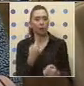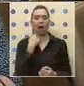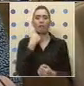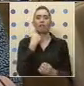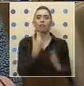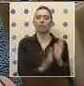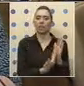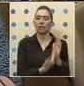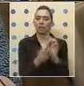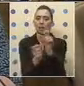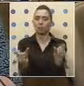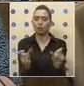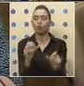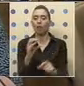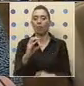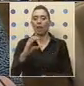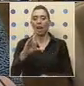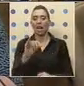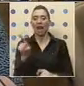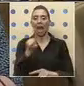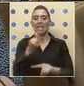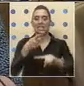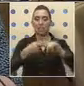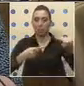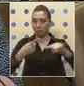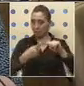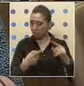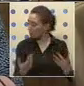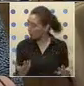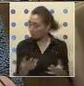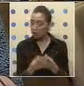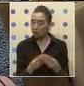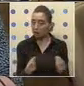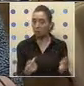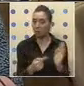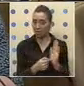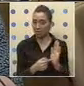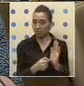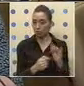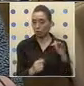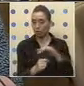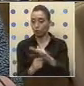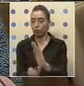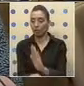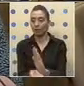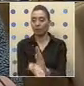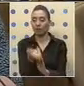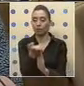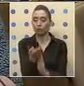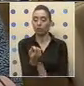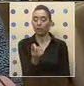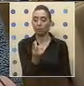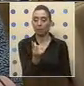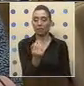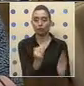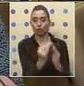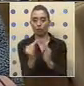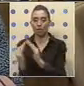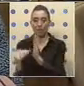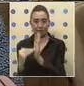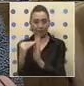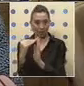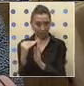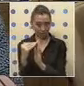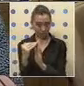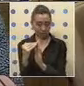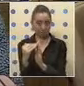media. Muy simple. El efecto inevitable de esta medida es el aumento en el precio de las viviendas.